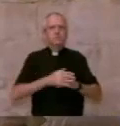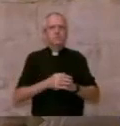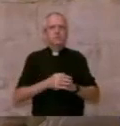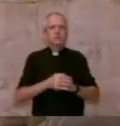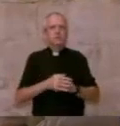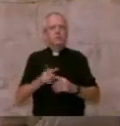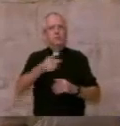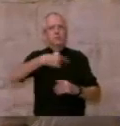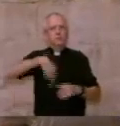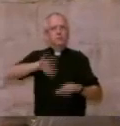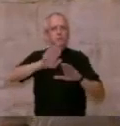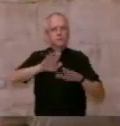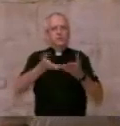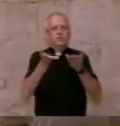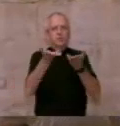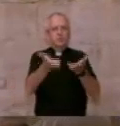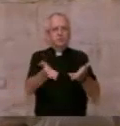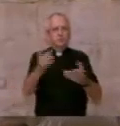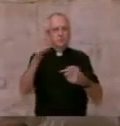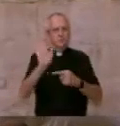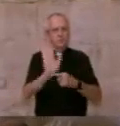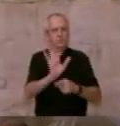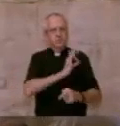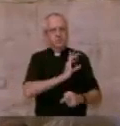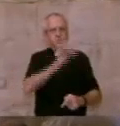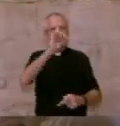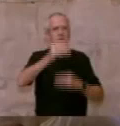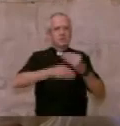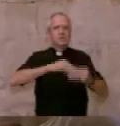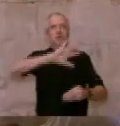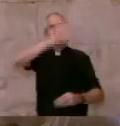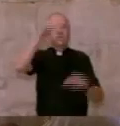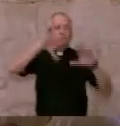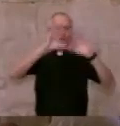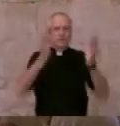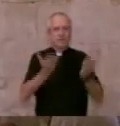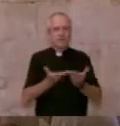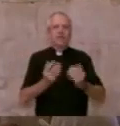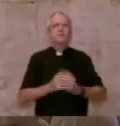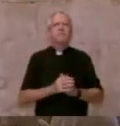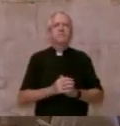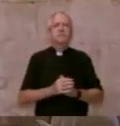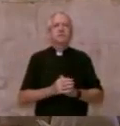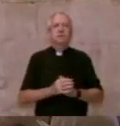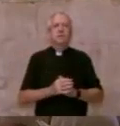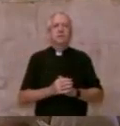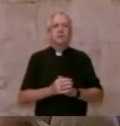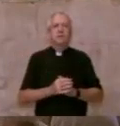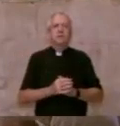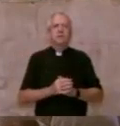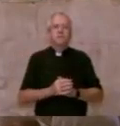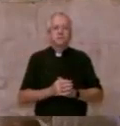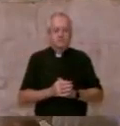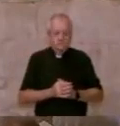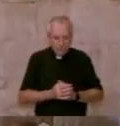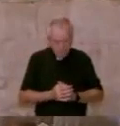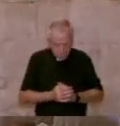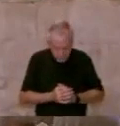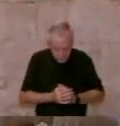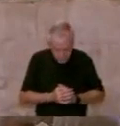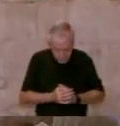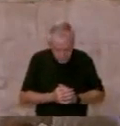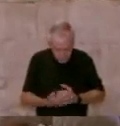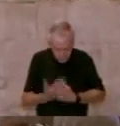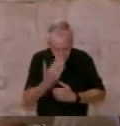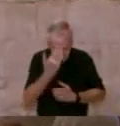ara i por siempre. El nostre auxili nuestro auxilio és el nombre del Señor que hizo el cielo y la tierra. Que us beneeixi,